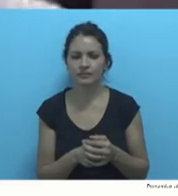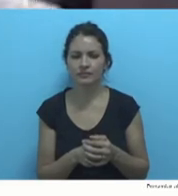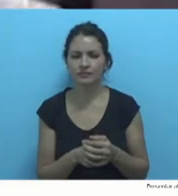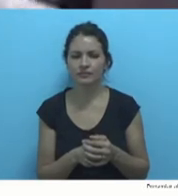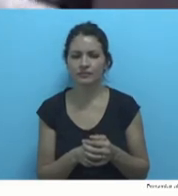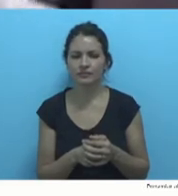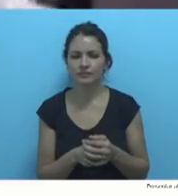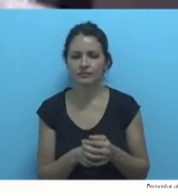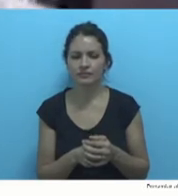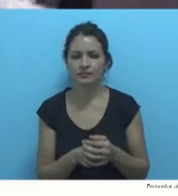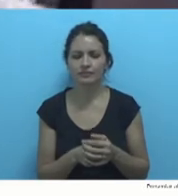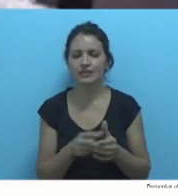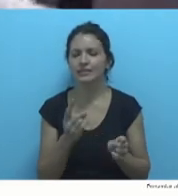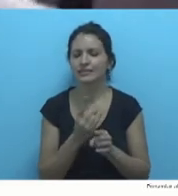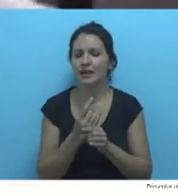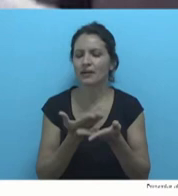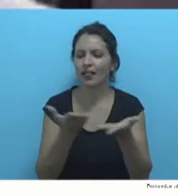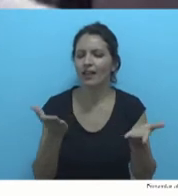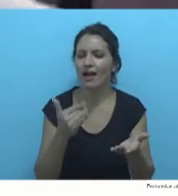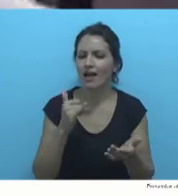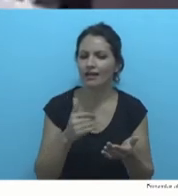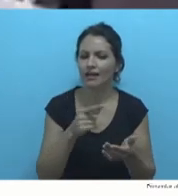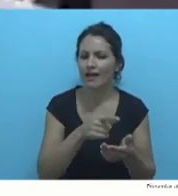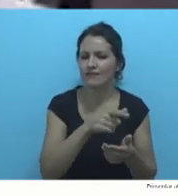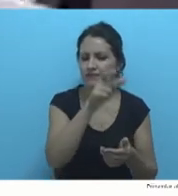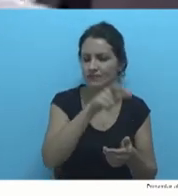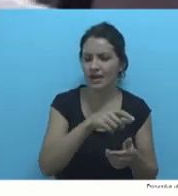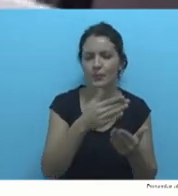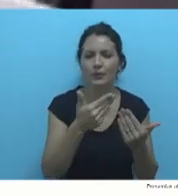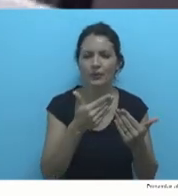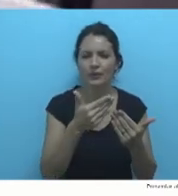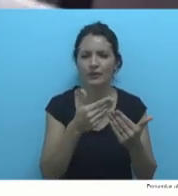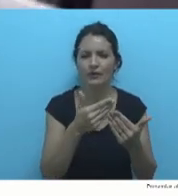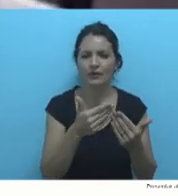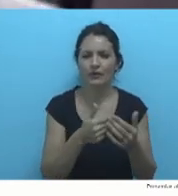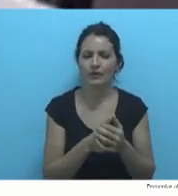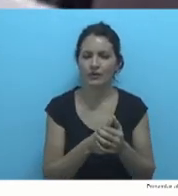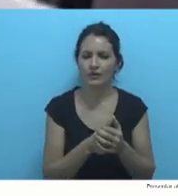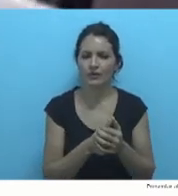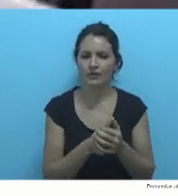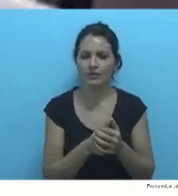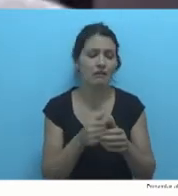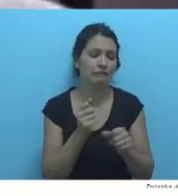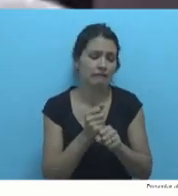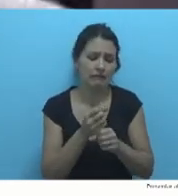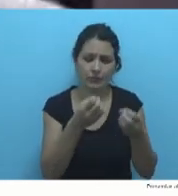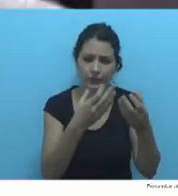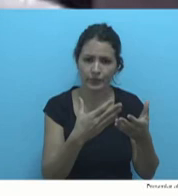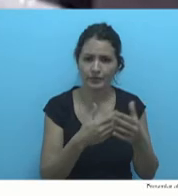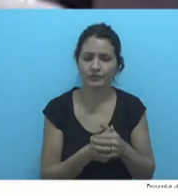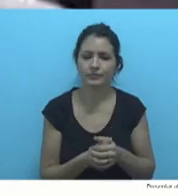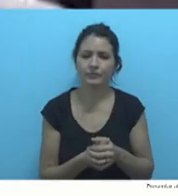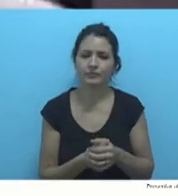en su discurso destacaban la capacidad jurídica y como constituyente de Rafael Martínez